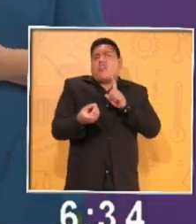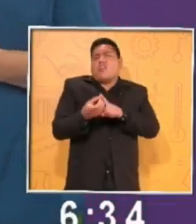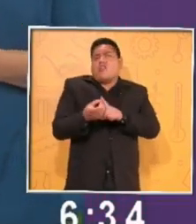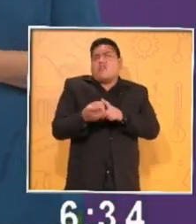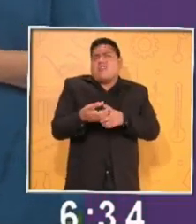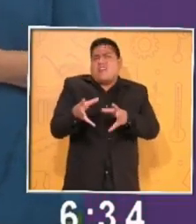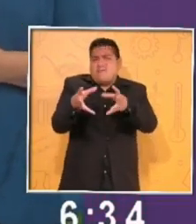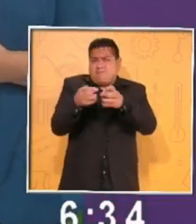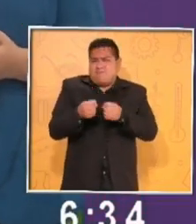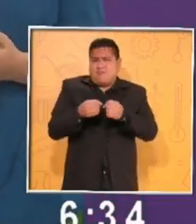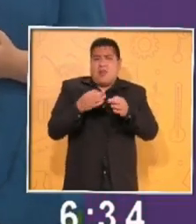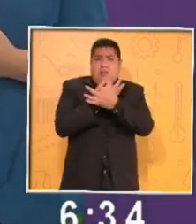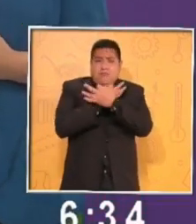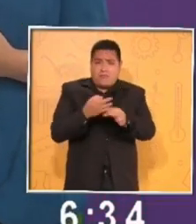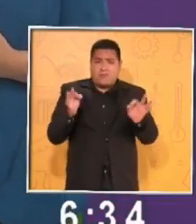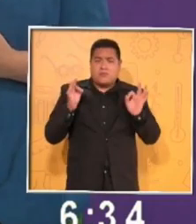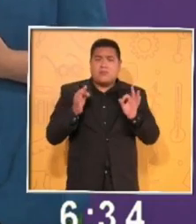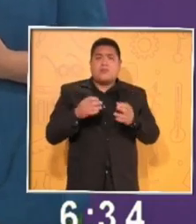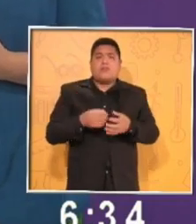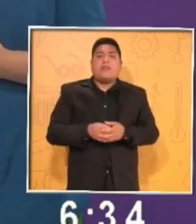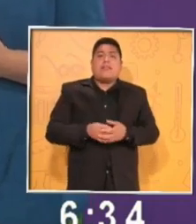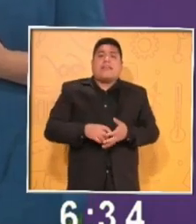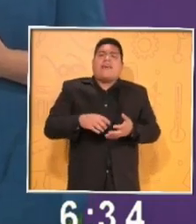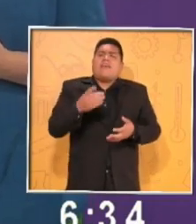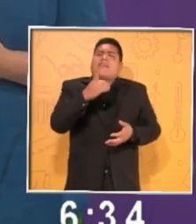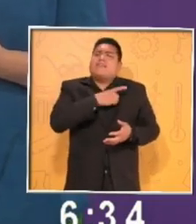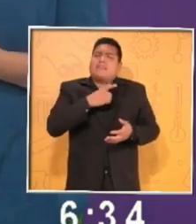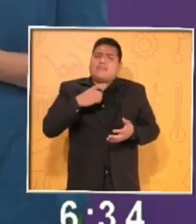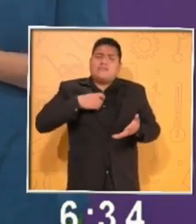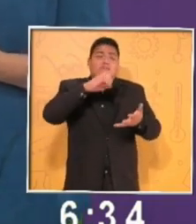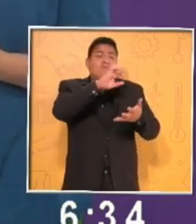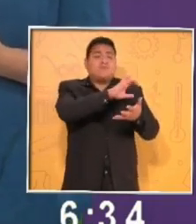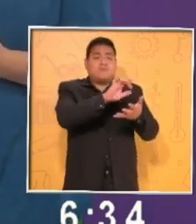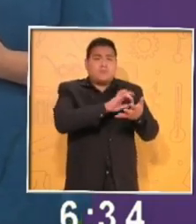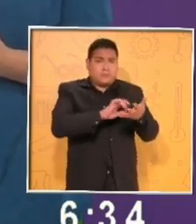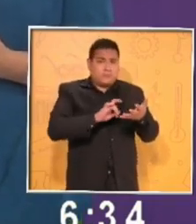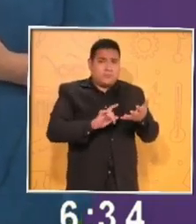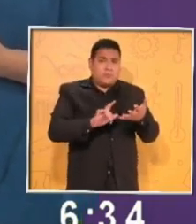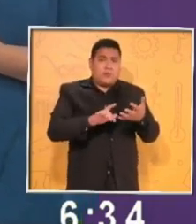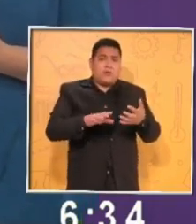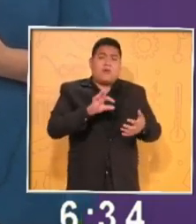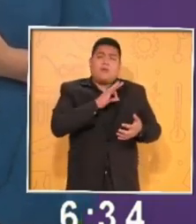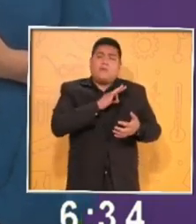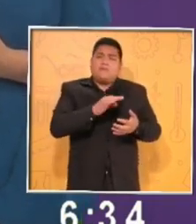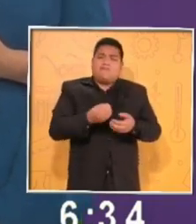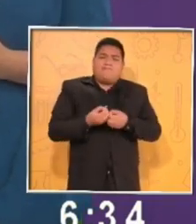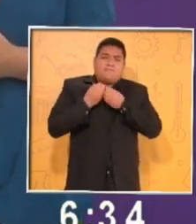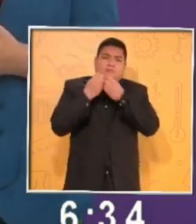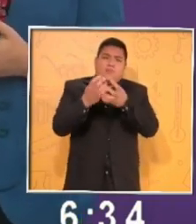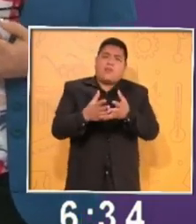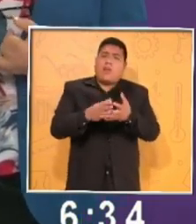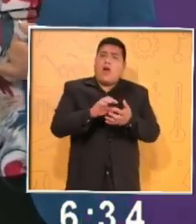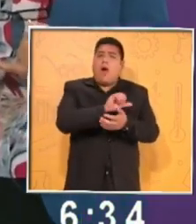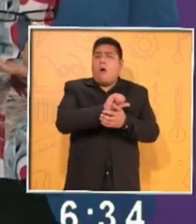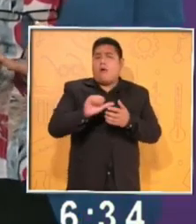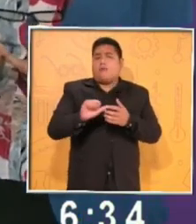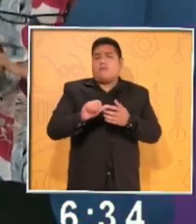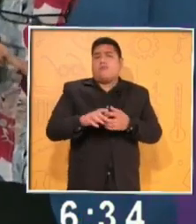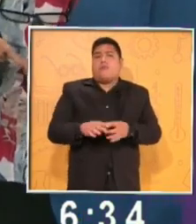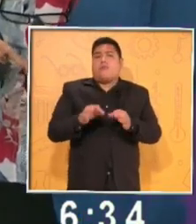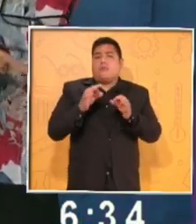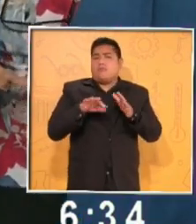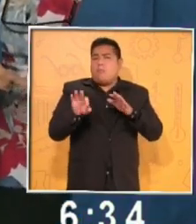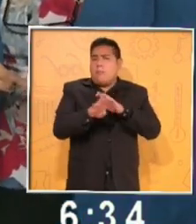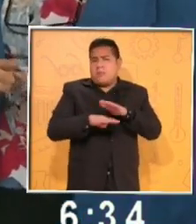los criterios. Deben ser textos que pueden ser asignados a un autor determinado, avalados por